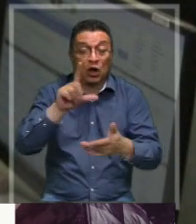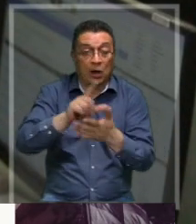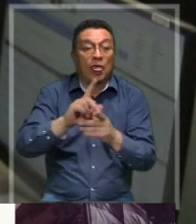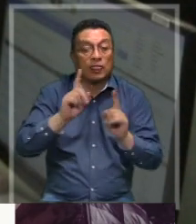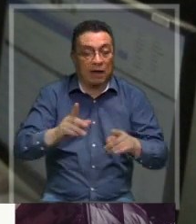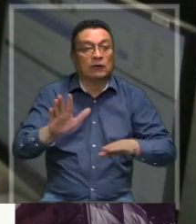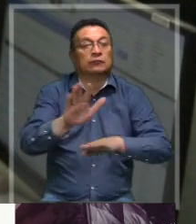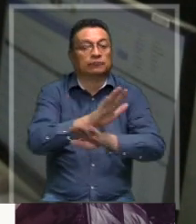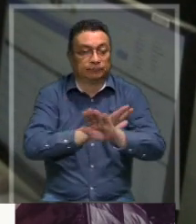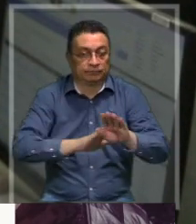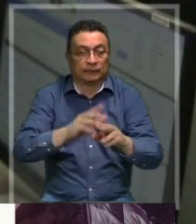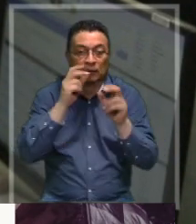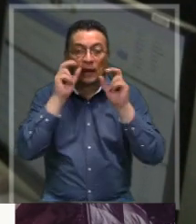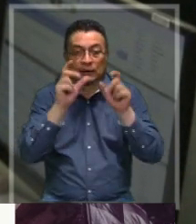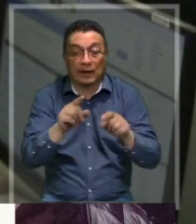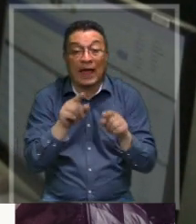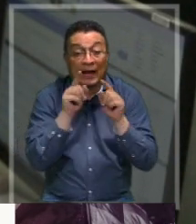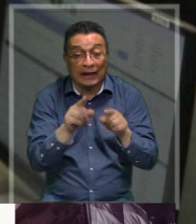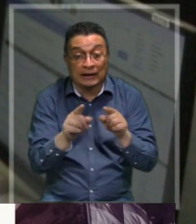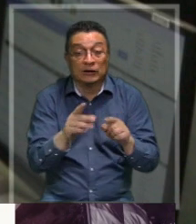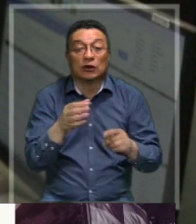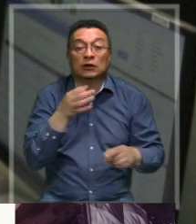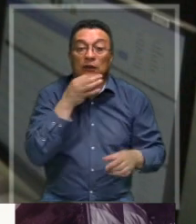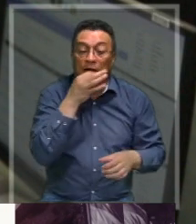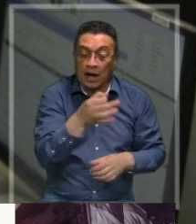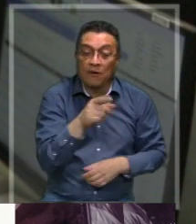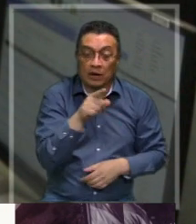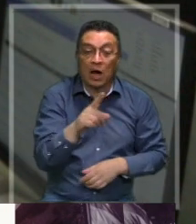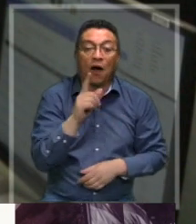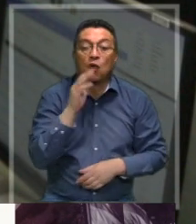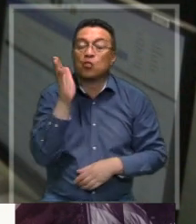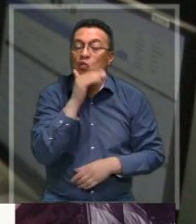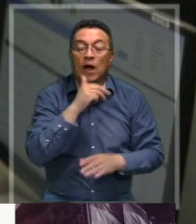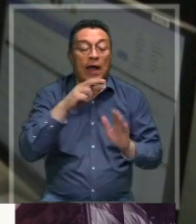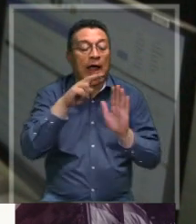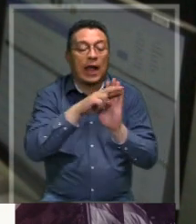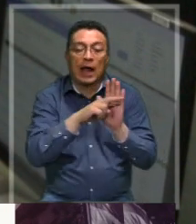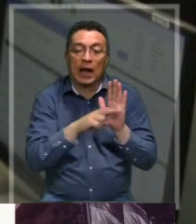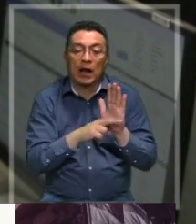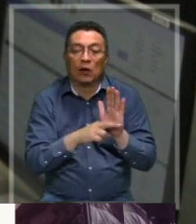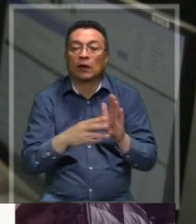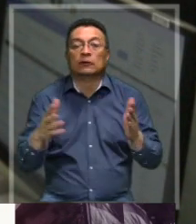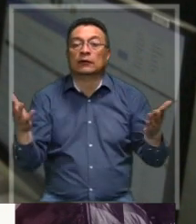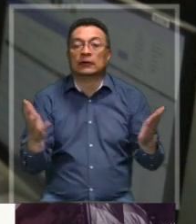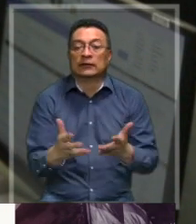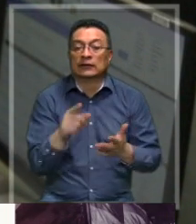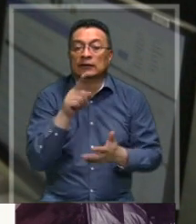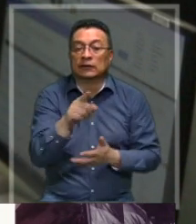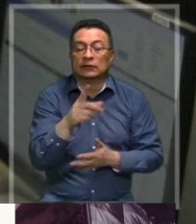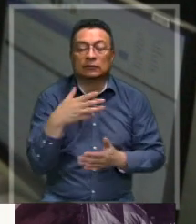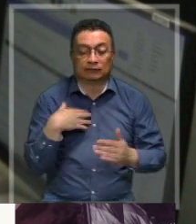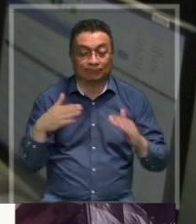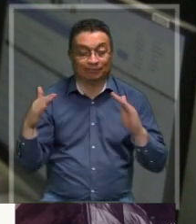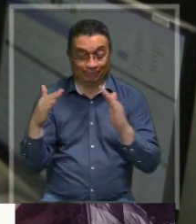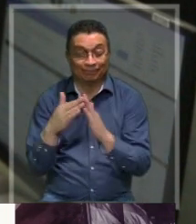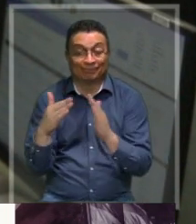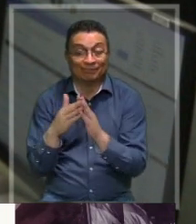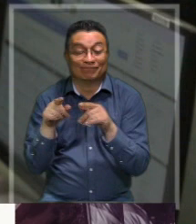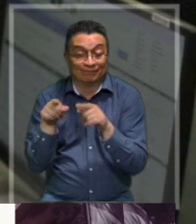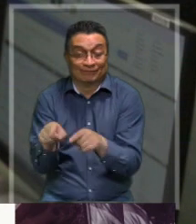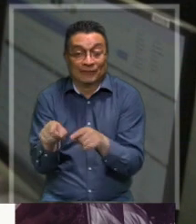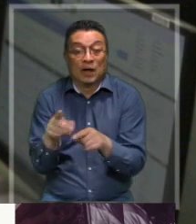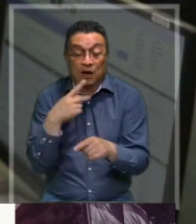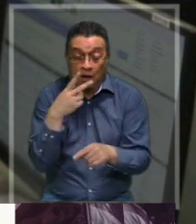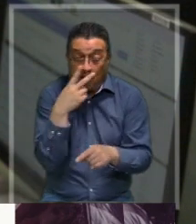mitigatorias. Entonces, en ese sentido, y ahí hablaba, aquí hay una desregulación de lo que es la habitación y podemos ver, y es